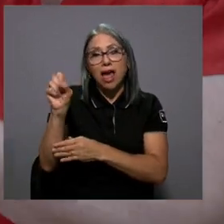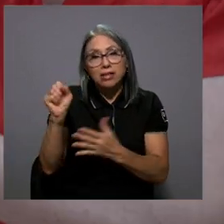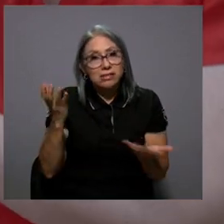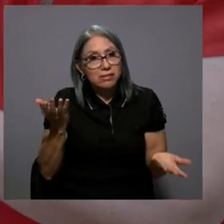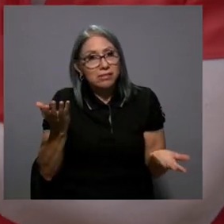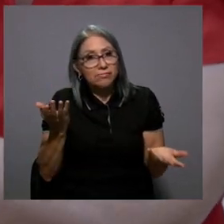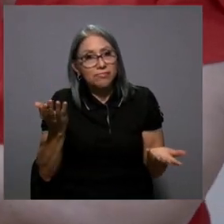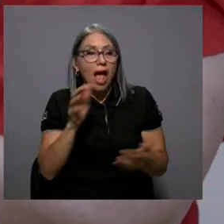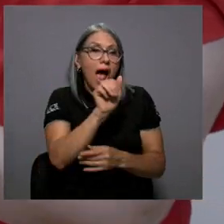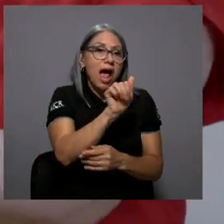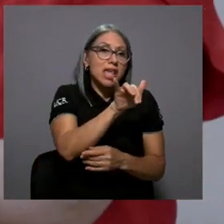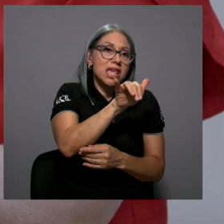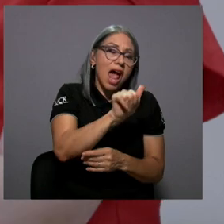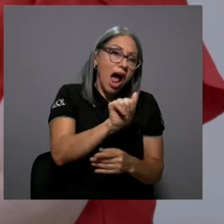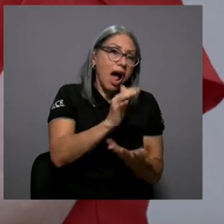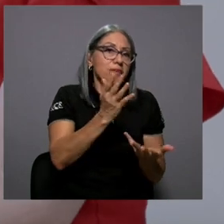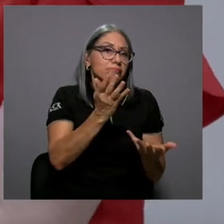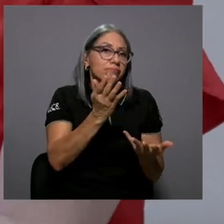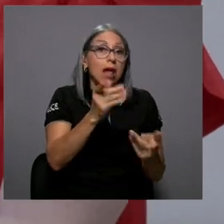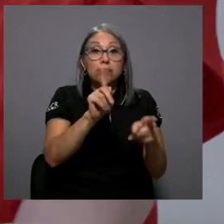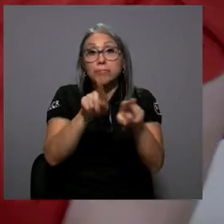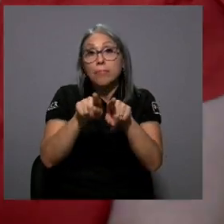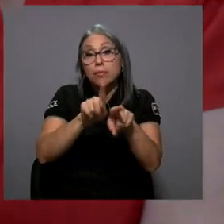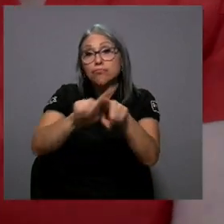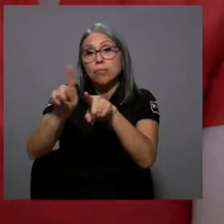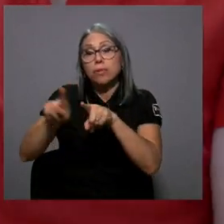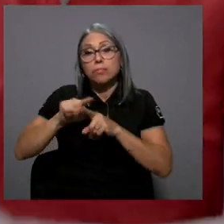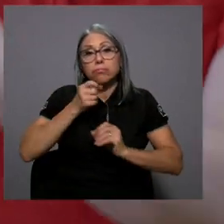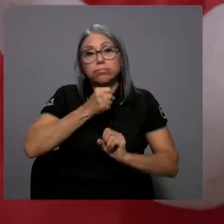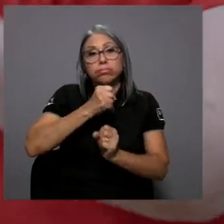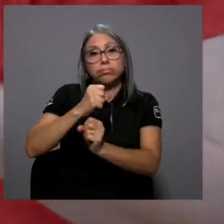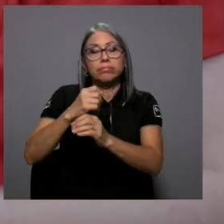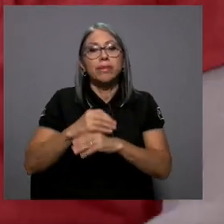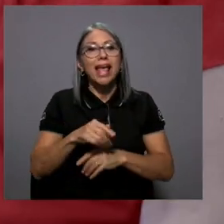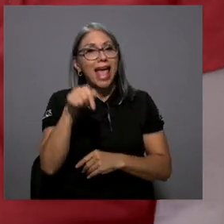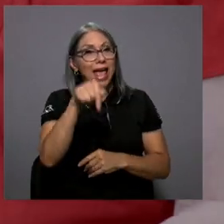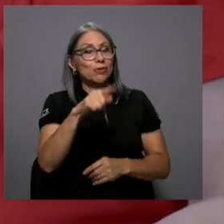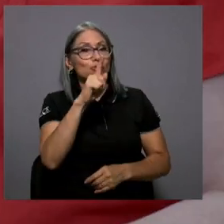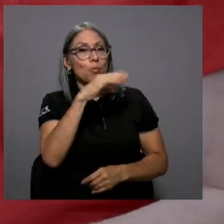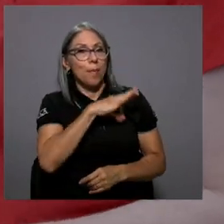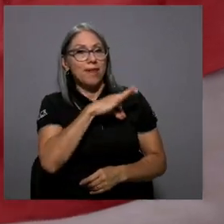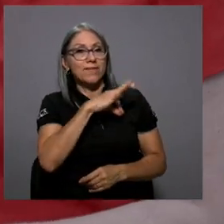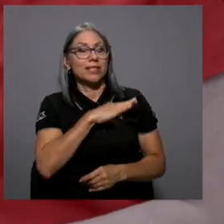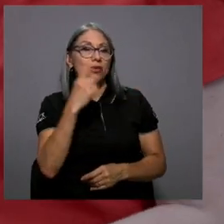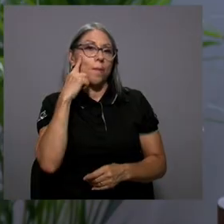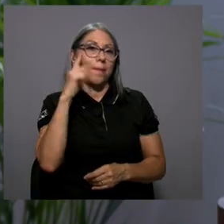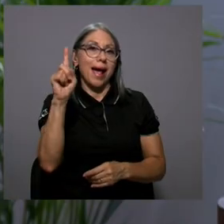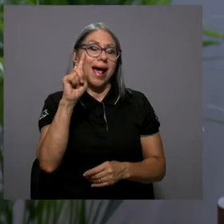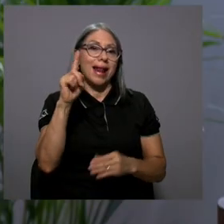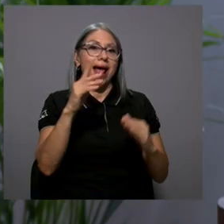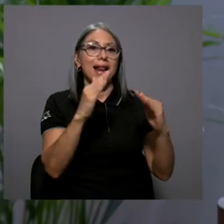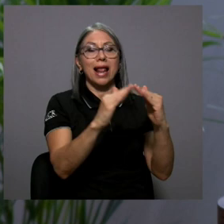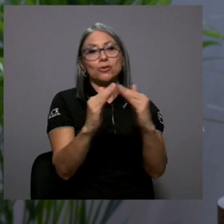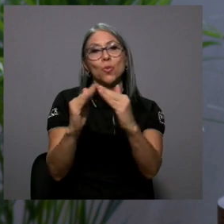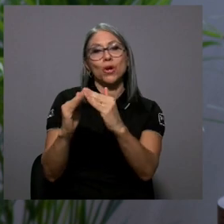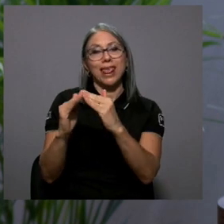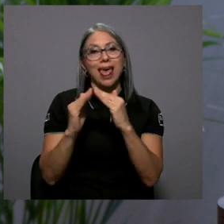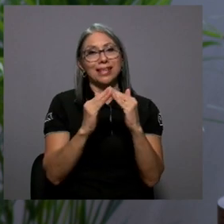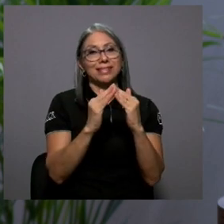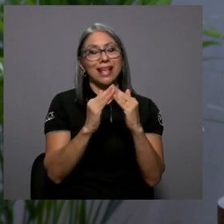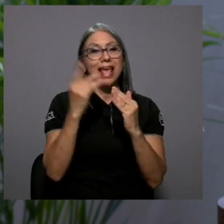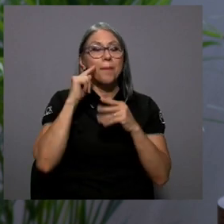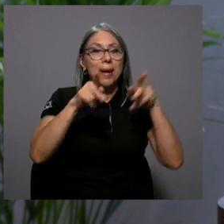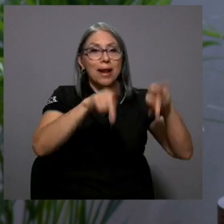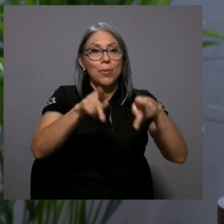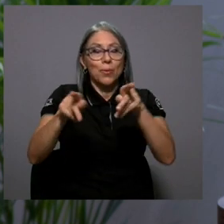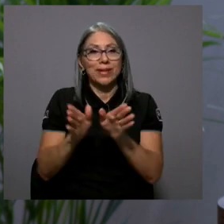ASADAS, el AIA, etcétera, inclusive municipalidades. Y eso es un beneficio también para las comunidades